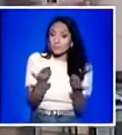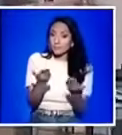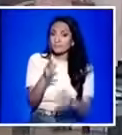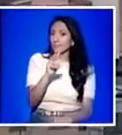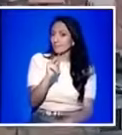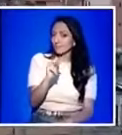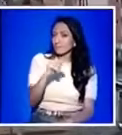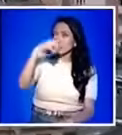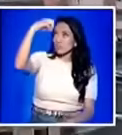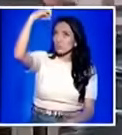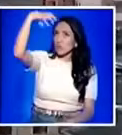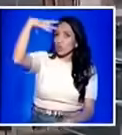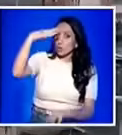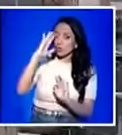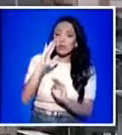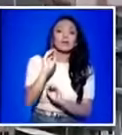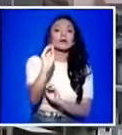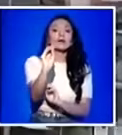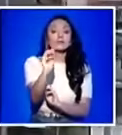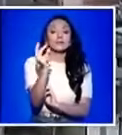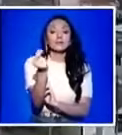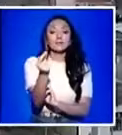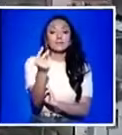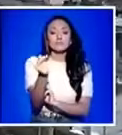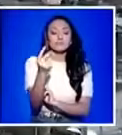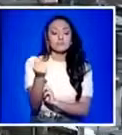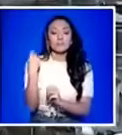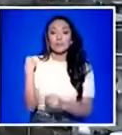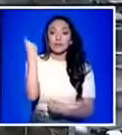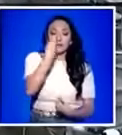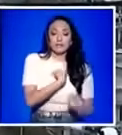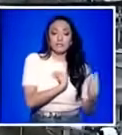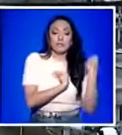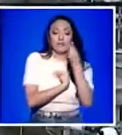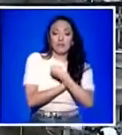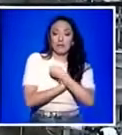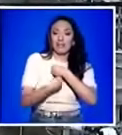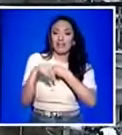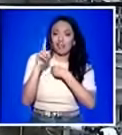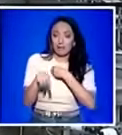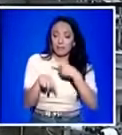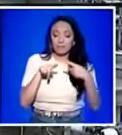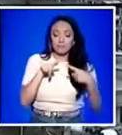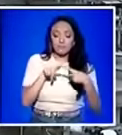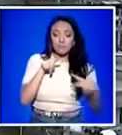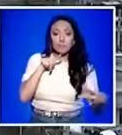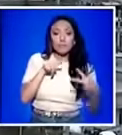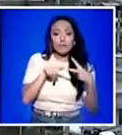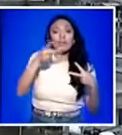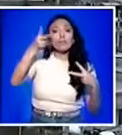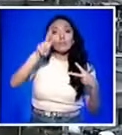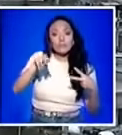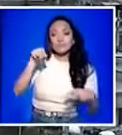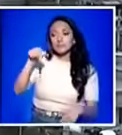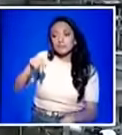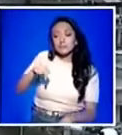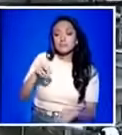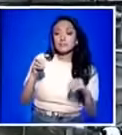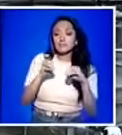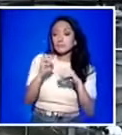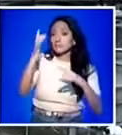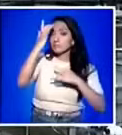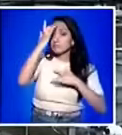para salir de casa, hágalo de forma abrigada. Además, en los últimos días también han aumentado los casos